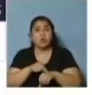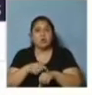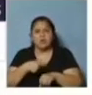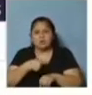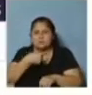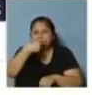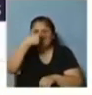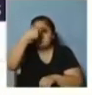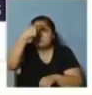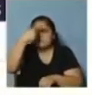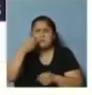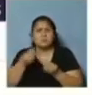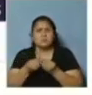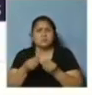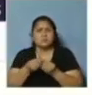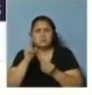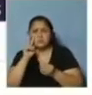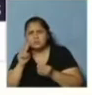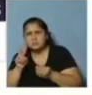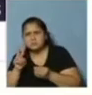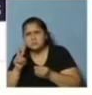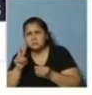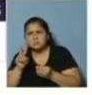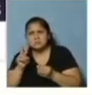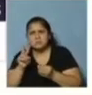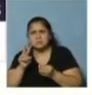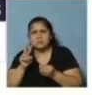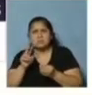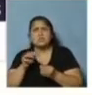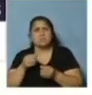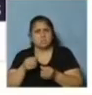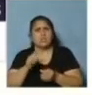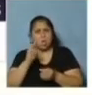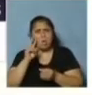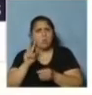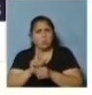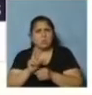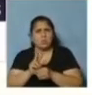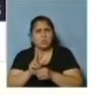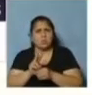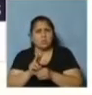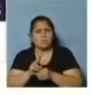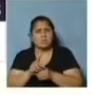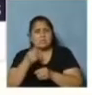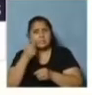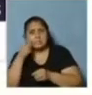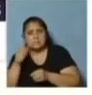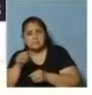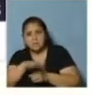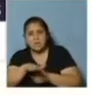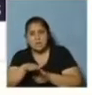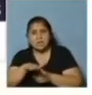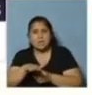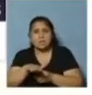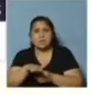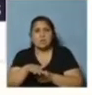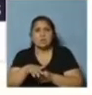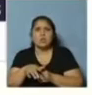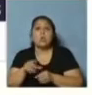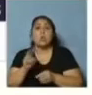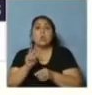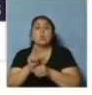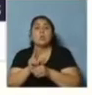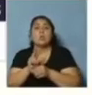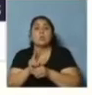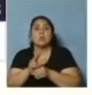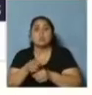la fiebre, como síntoma preponderante, es el que genera mayor disconfort en el niño. Controlada la